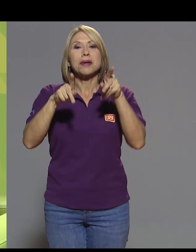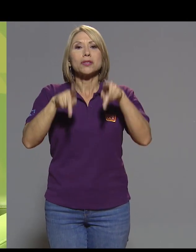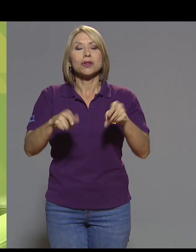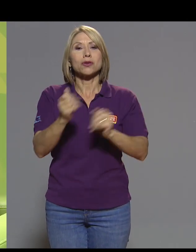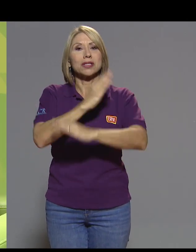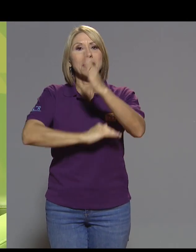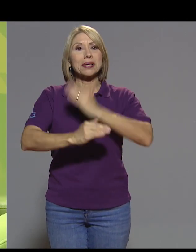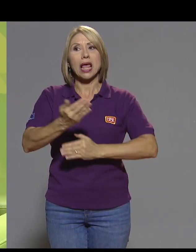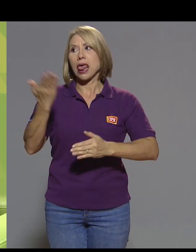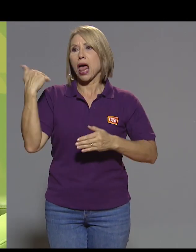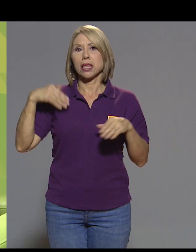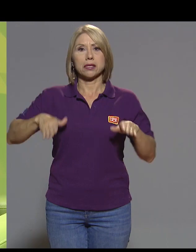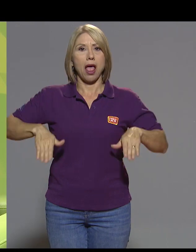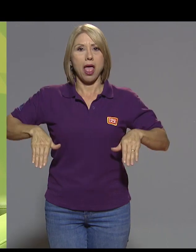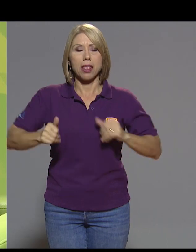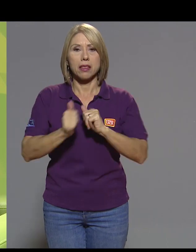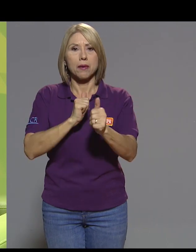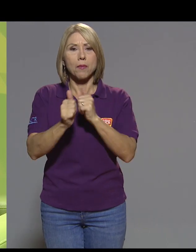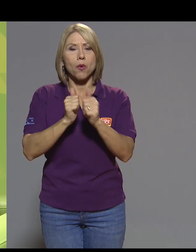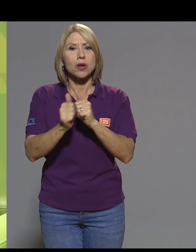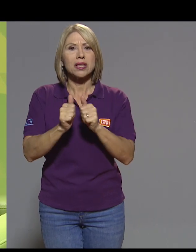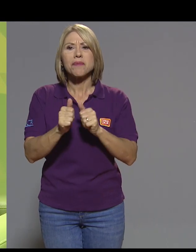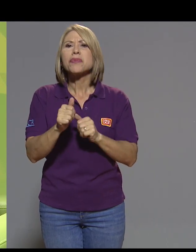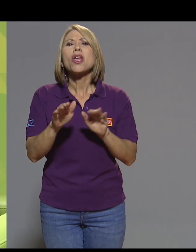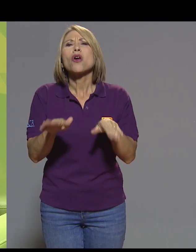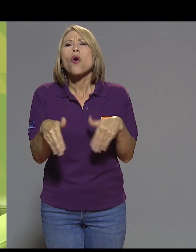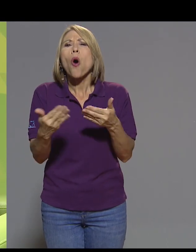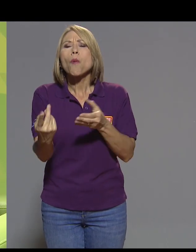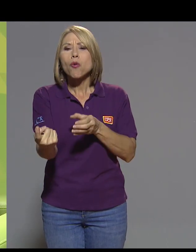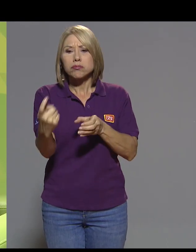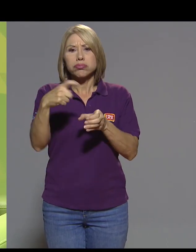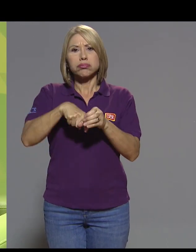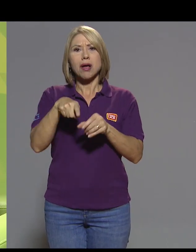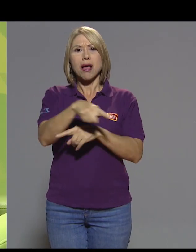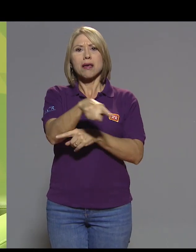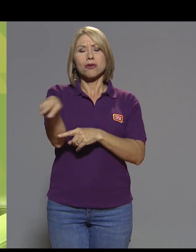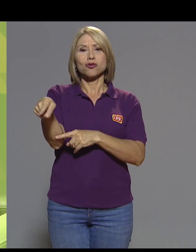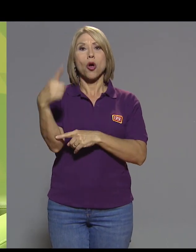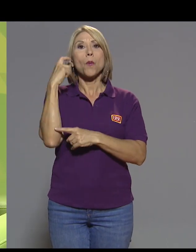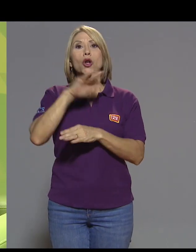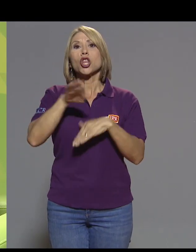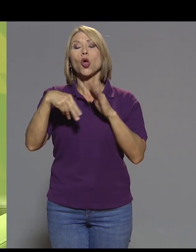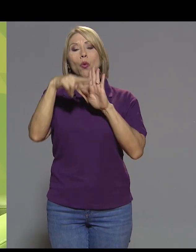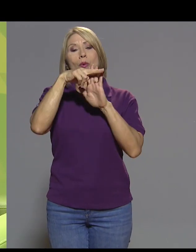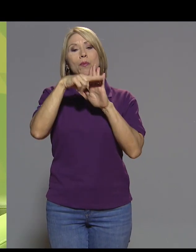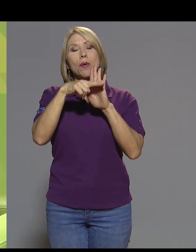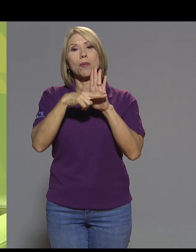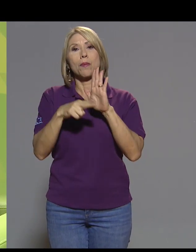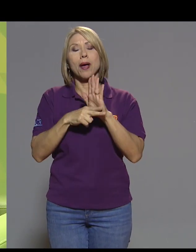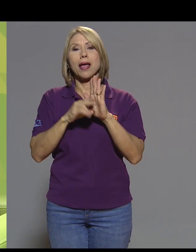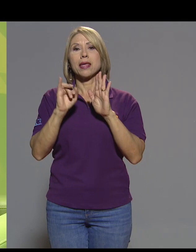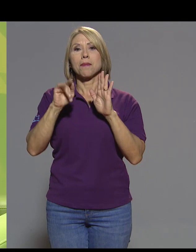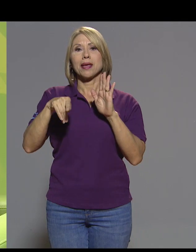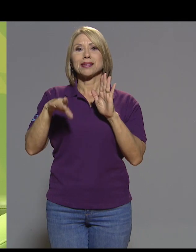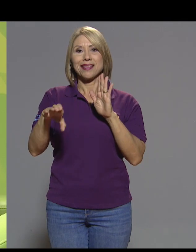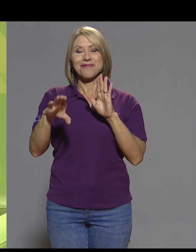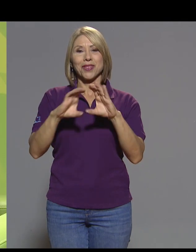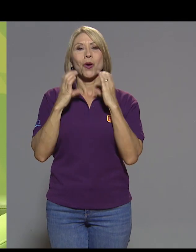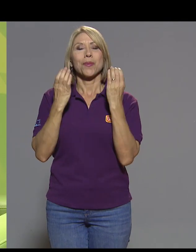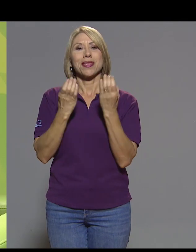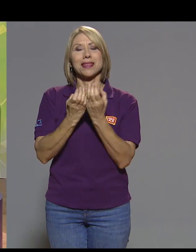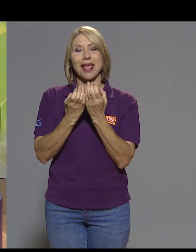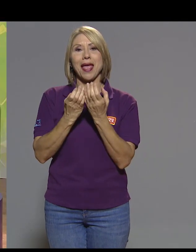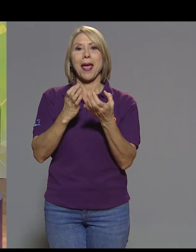discapacidad que no estaban practicando deporte cómo se hace esa incorporación verdad porque todo es regulado por el ipc que es el comité paralímpico internacional